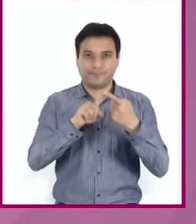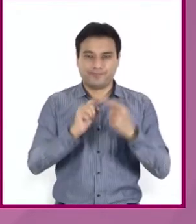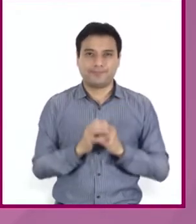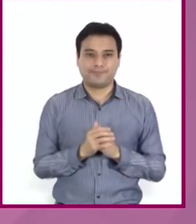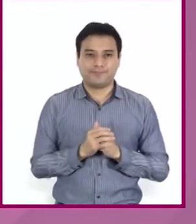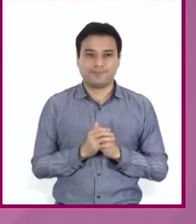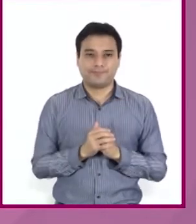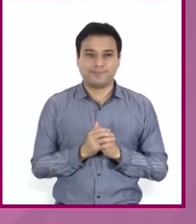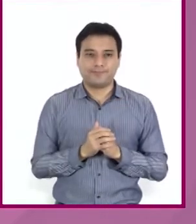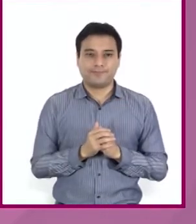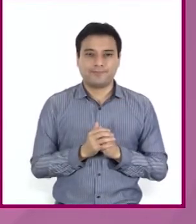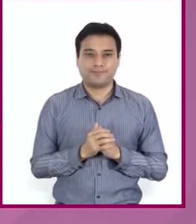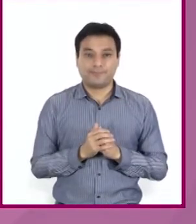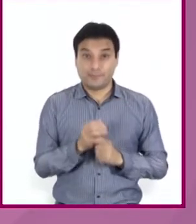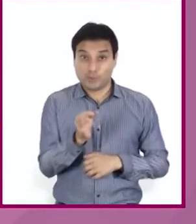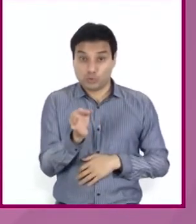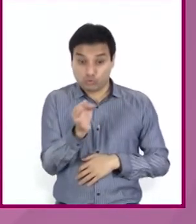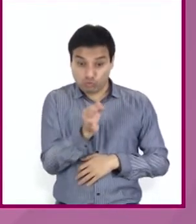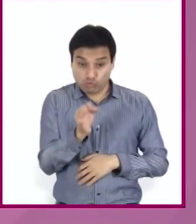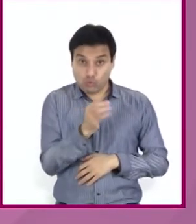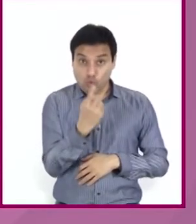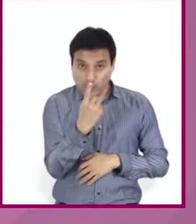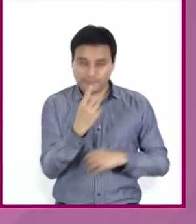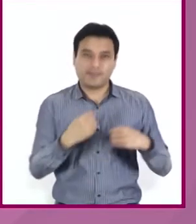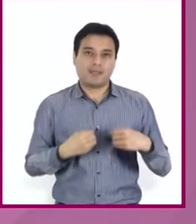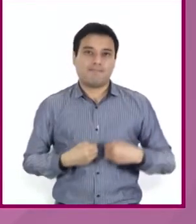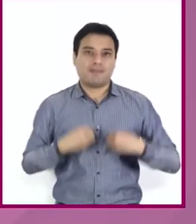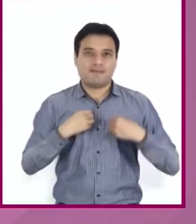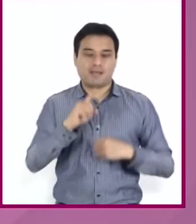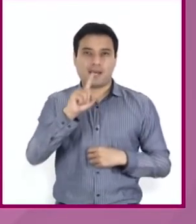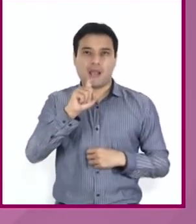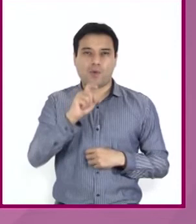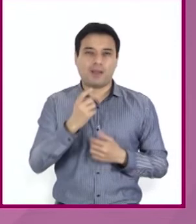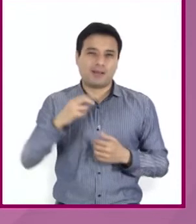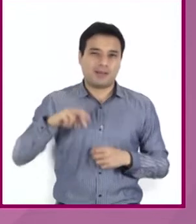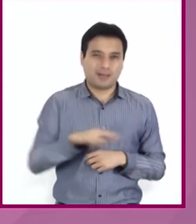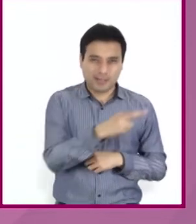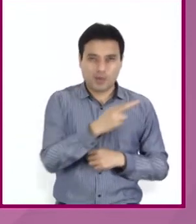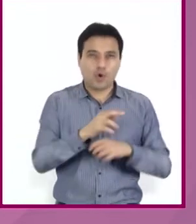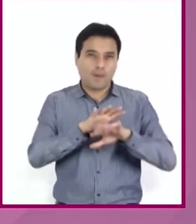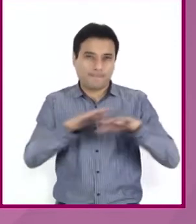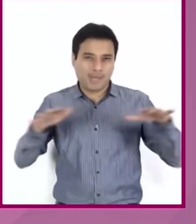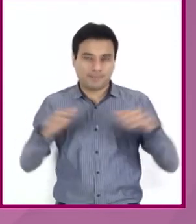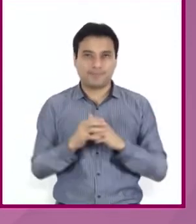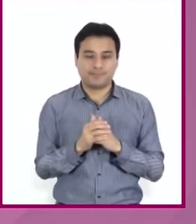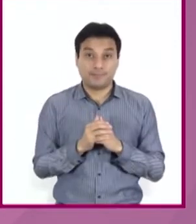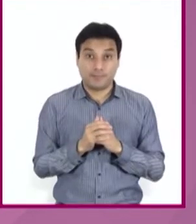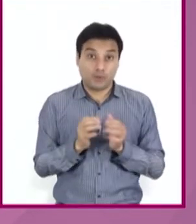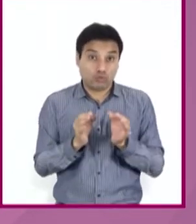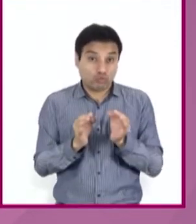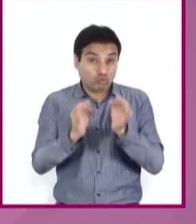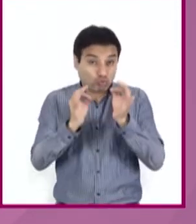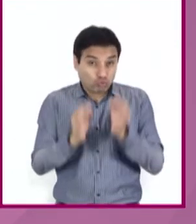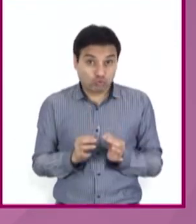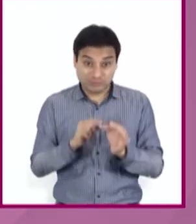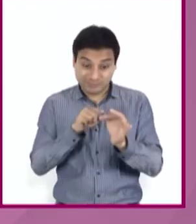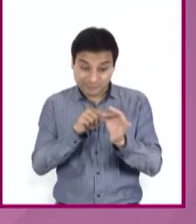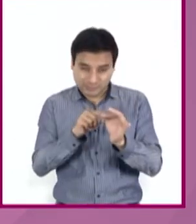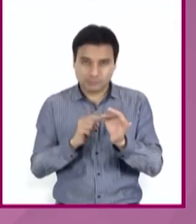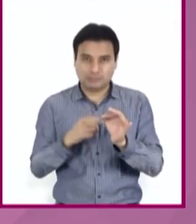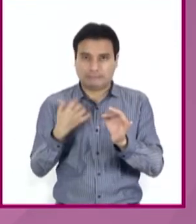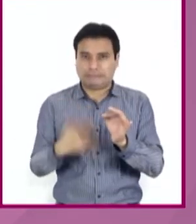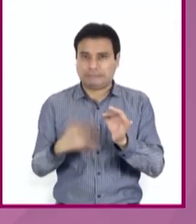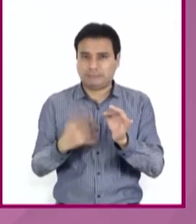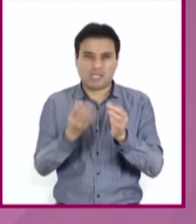formas unicelulares que viven en las aguas dulces o saladas adoptan una variedad inimaginable